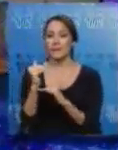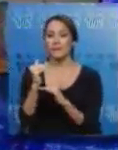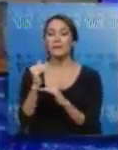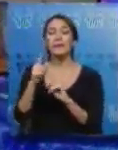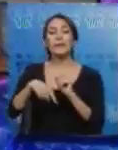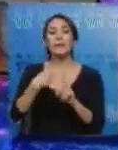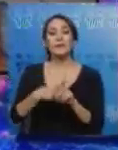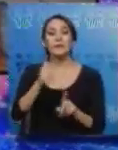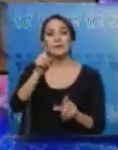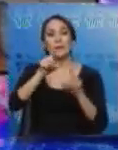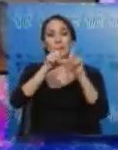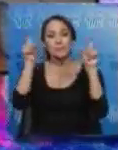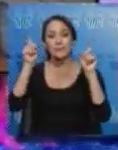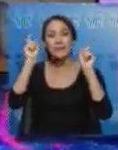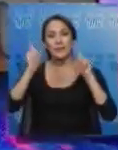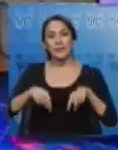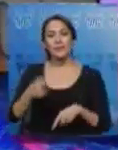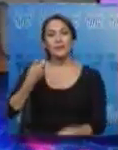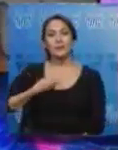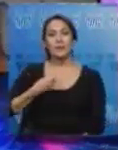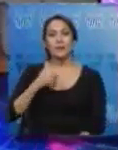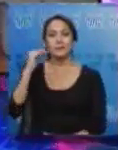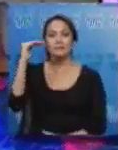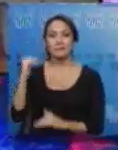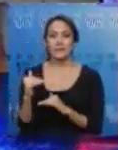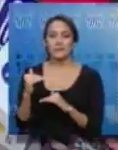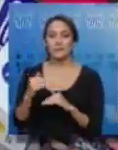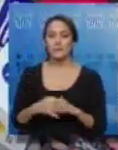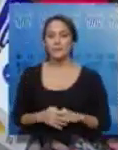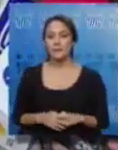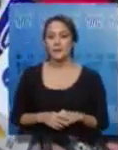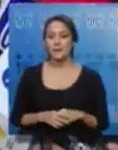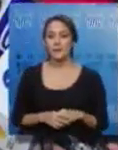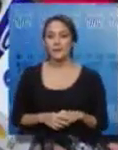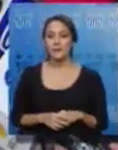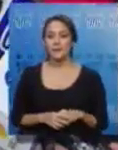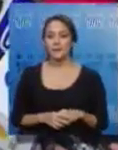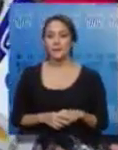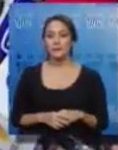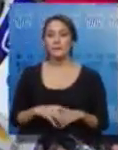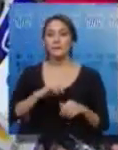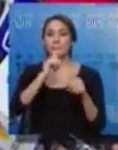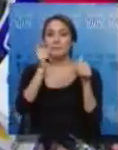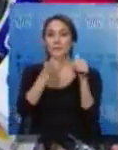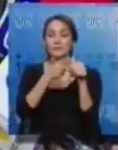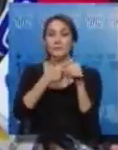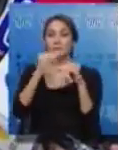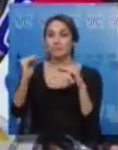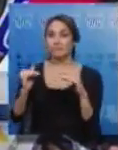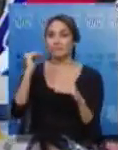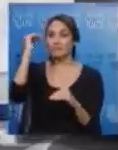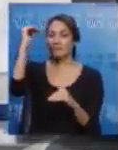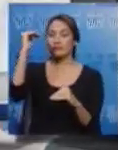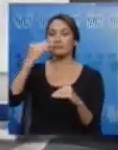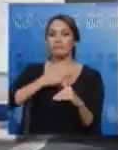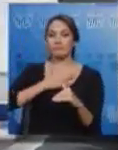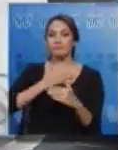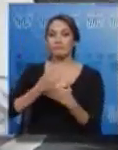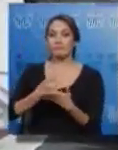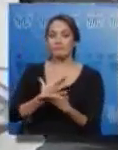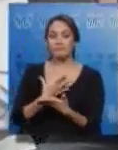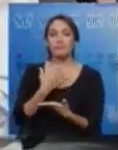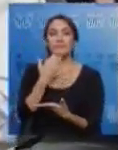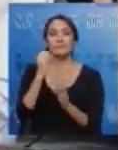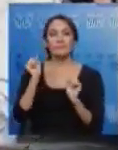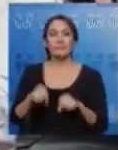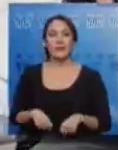los empresarios deberán disminuir sus salarios. Pues serán los de nivel jerárquico superior los primeros en ponerse la camiseta. Fausto Cayambe